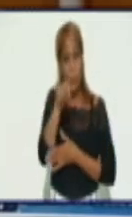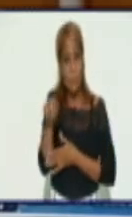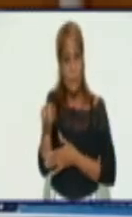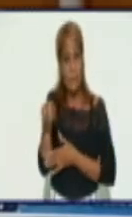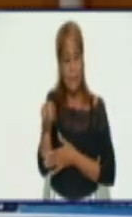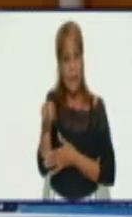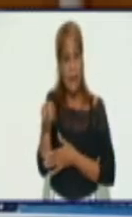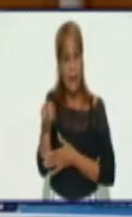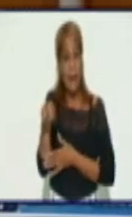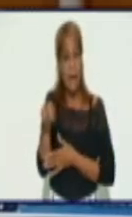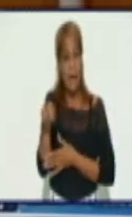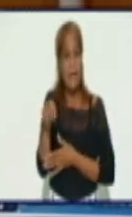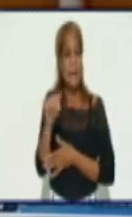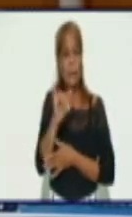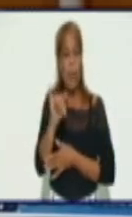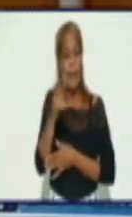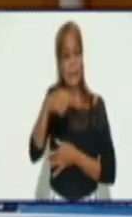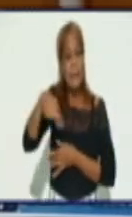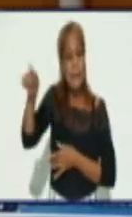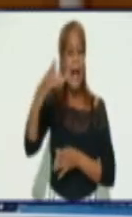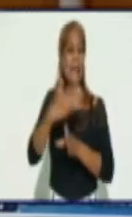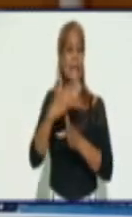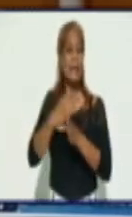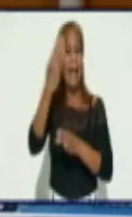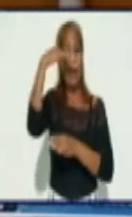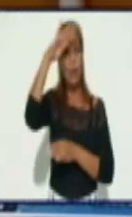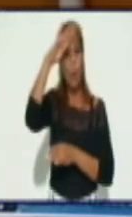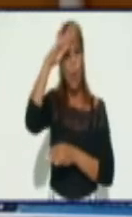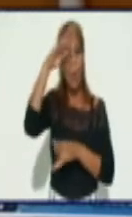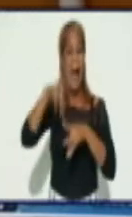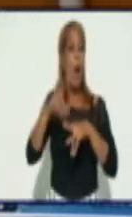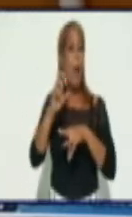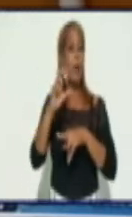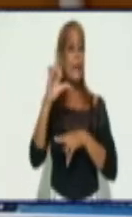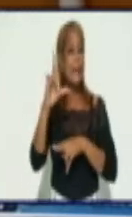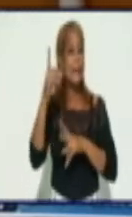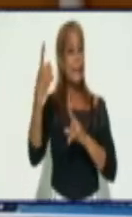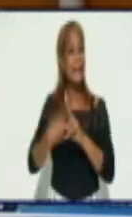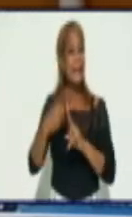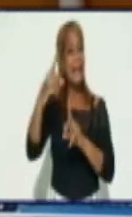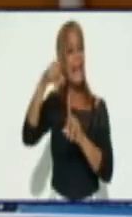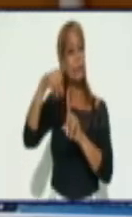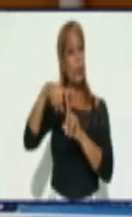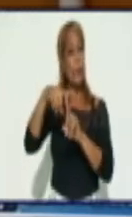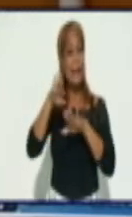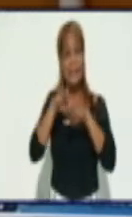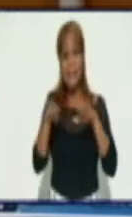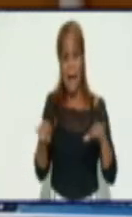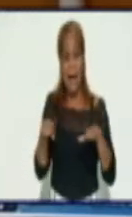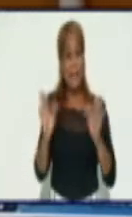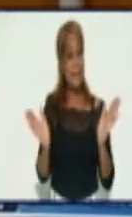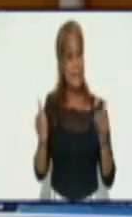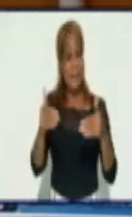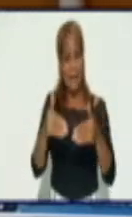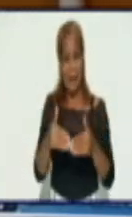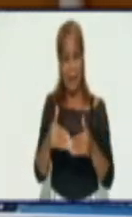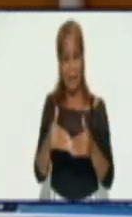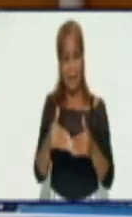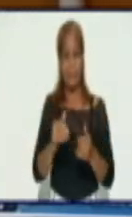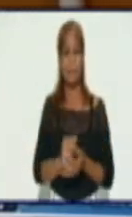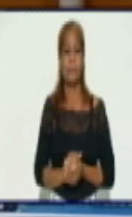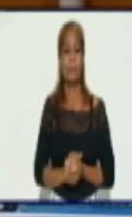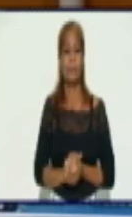provincias de santiago de cuba holguín y la altura es el concepto está la misión